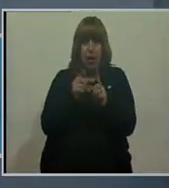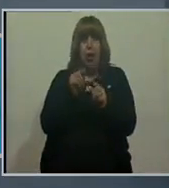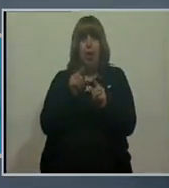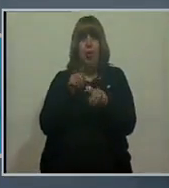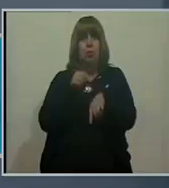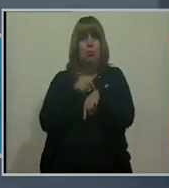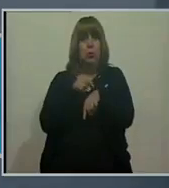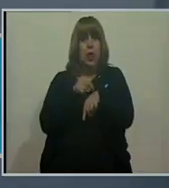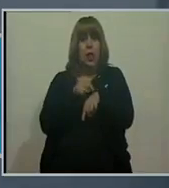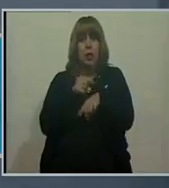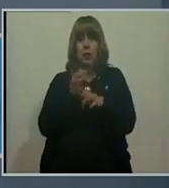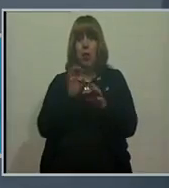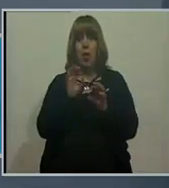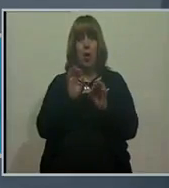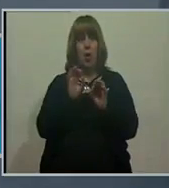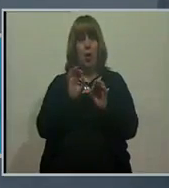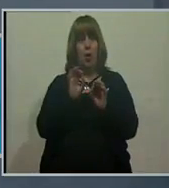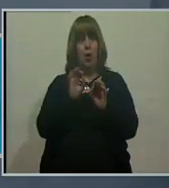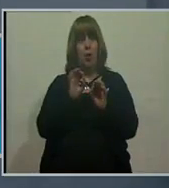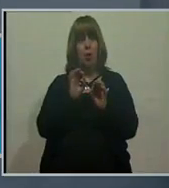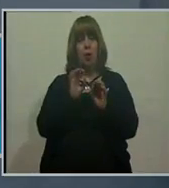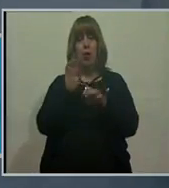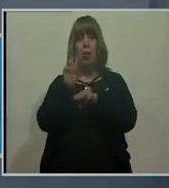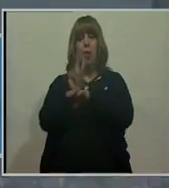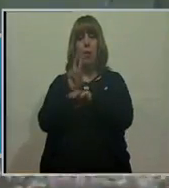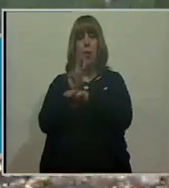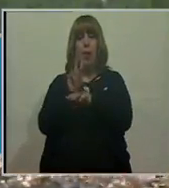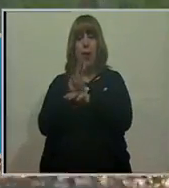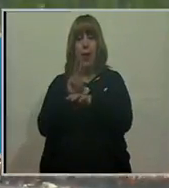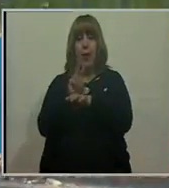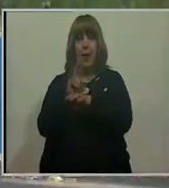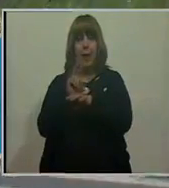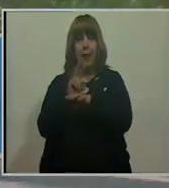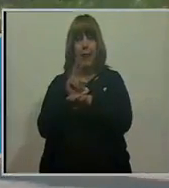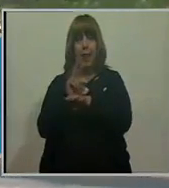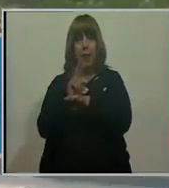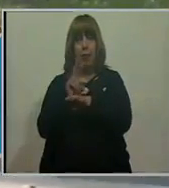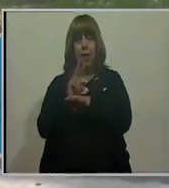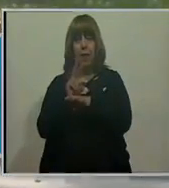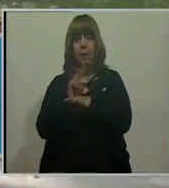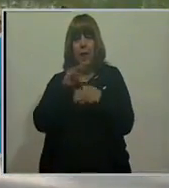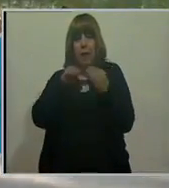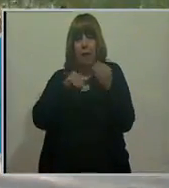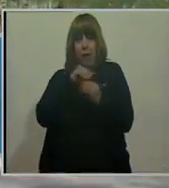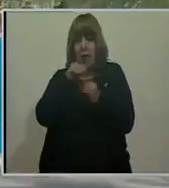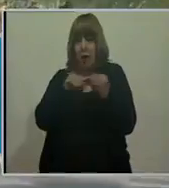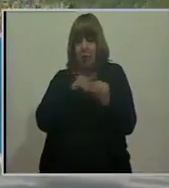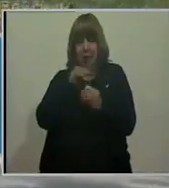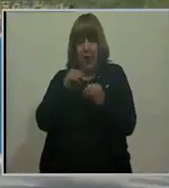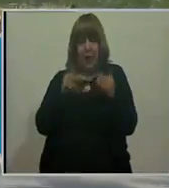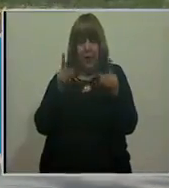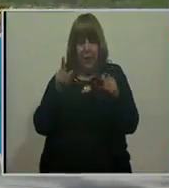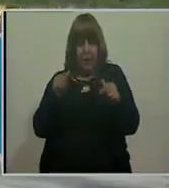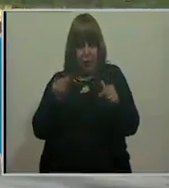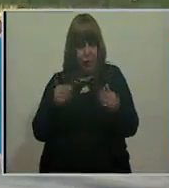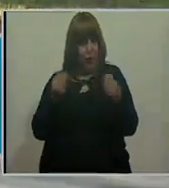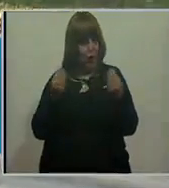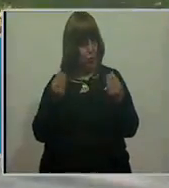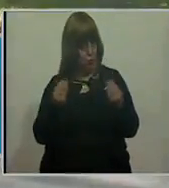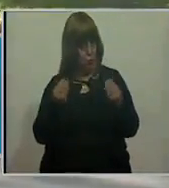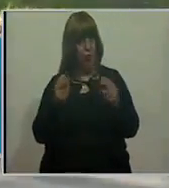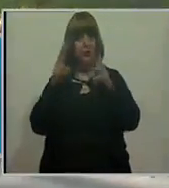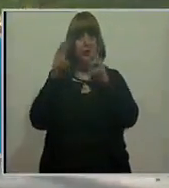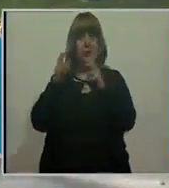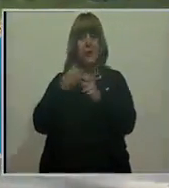por obras o simplemente se está cuidando este espacio que lo utilizan muchas familias a diario? Bueno, nosotros vamos a hablar de este tema